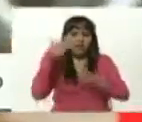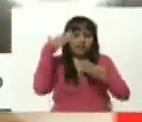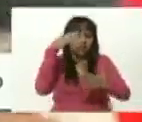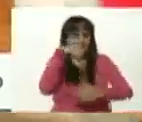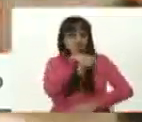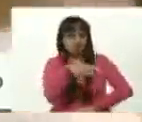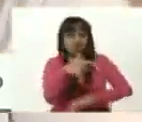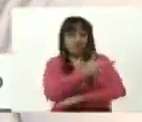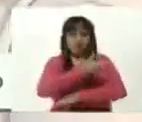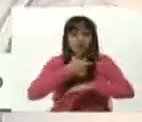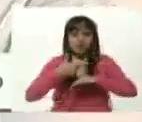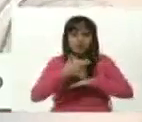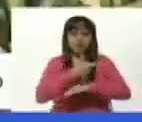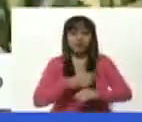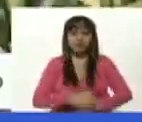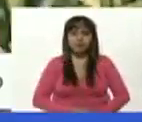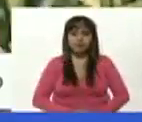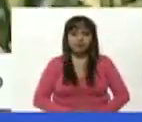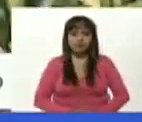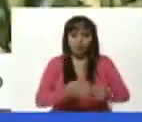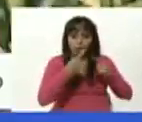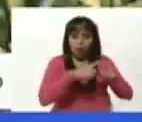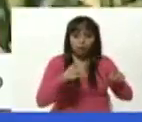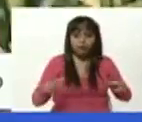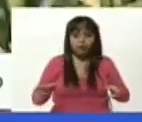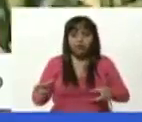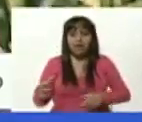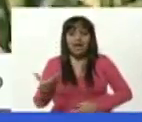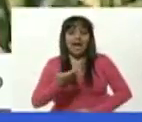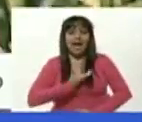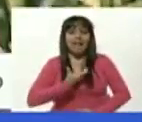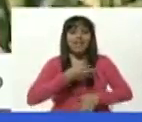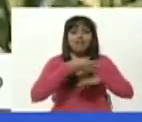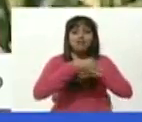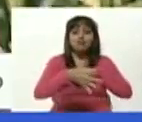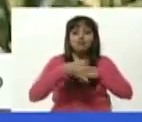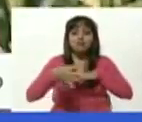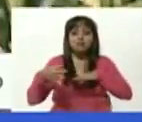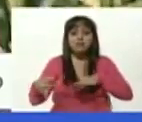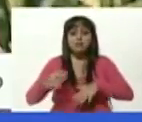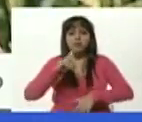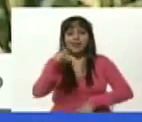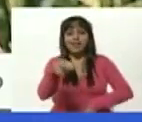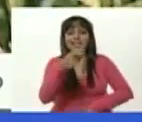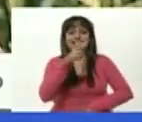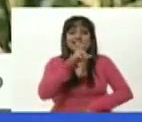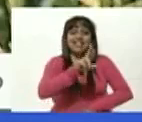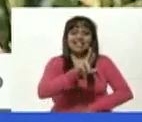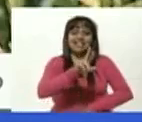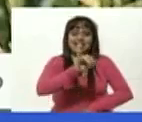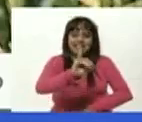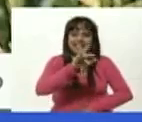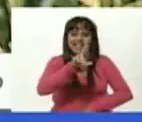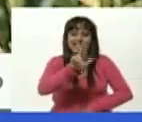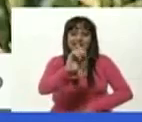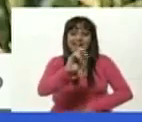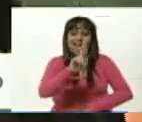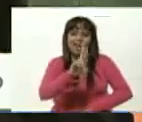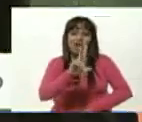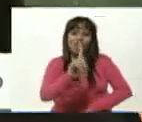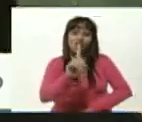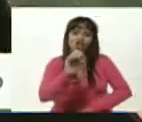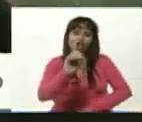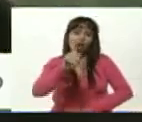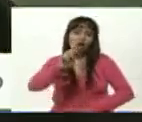Daniela. Se encuentra el alcalde del municipio Girardot del Estado Aragua,